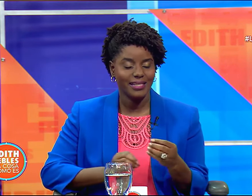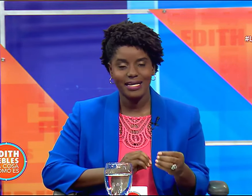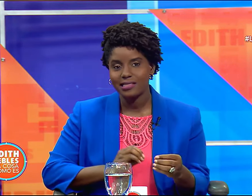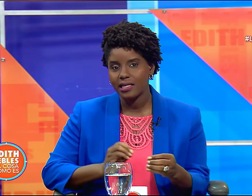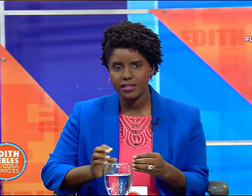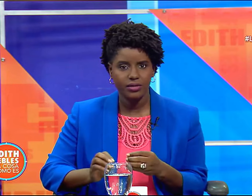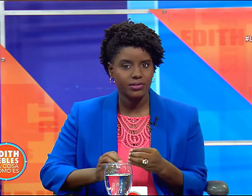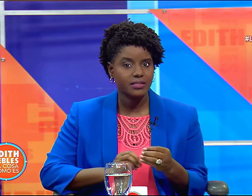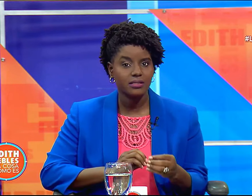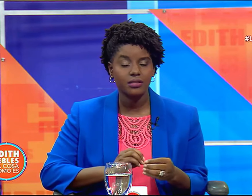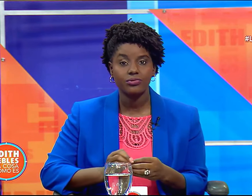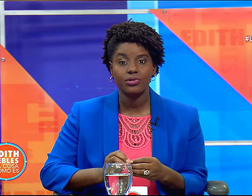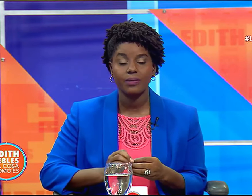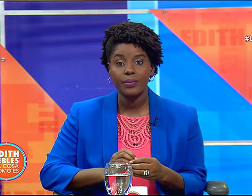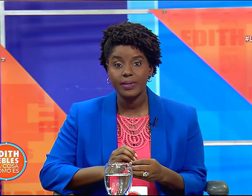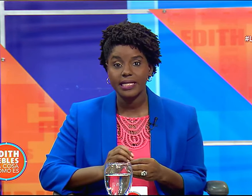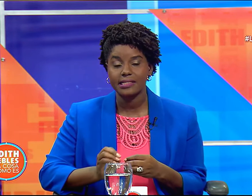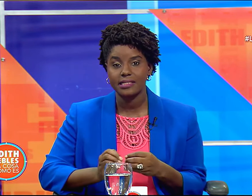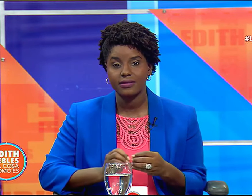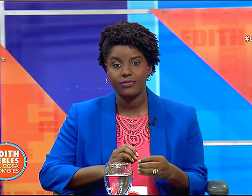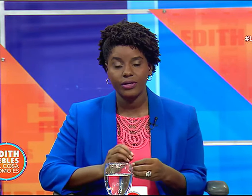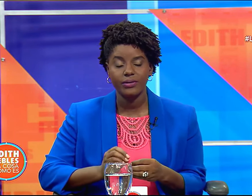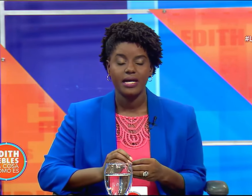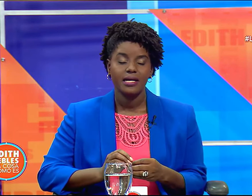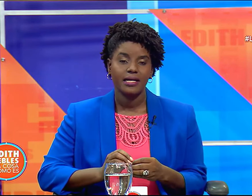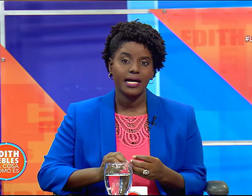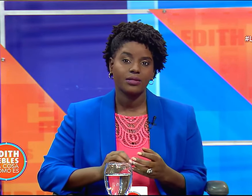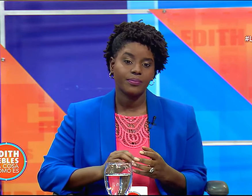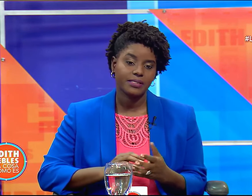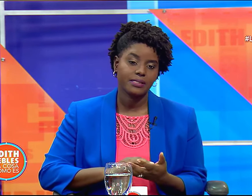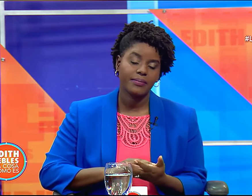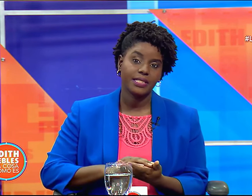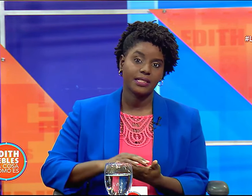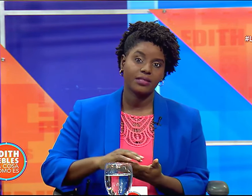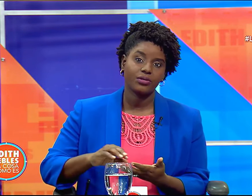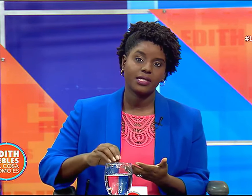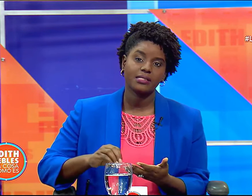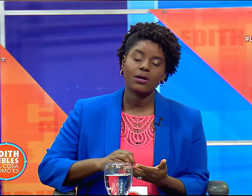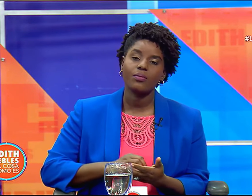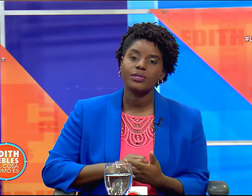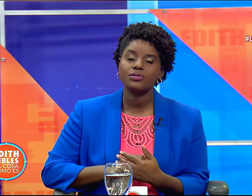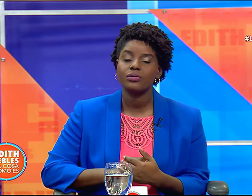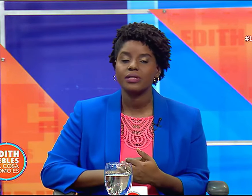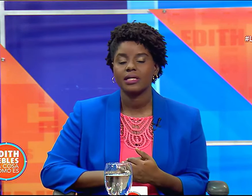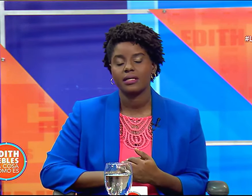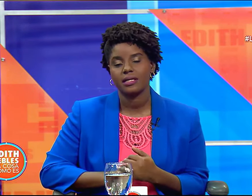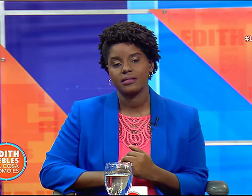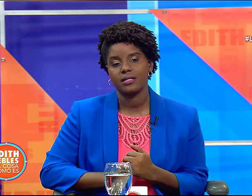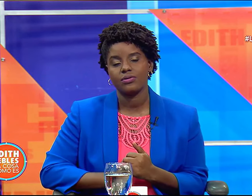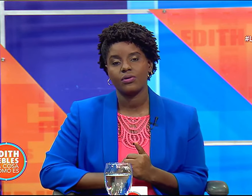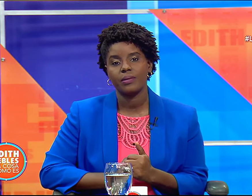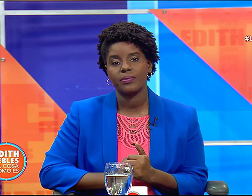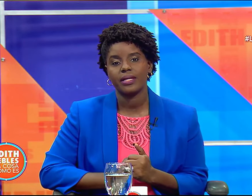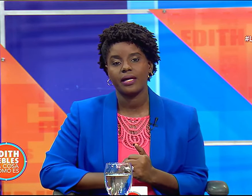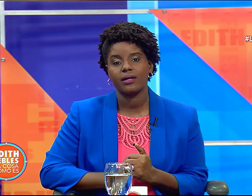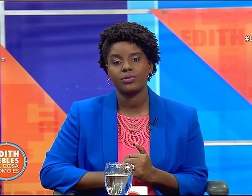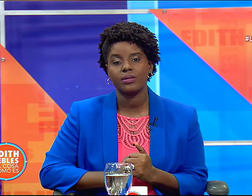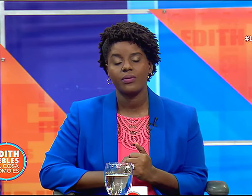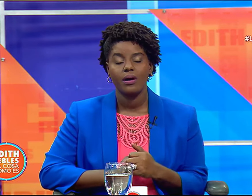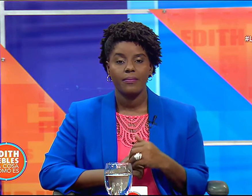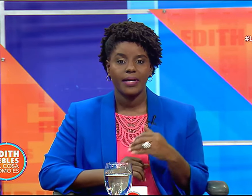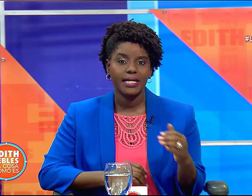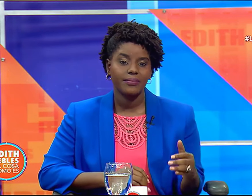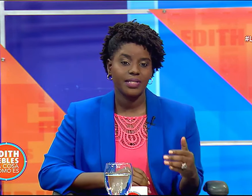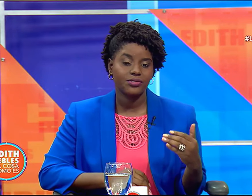y así entre otras instituciones públicas que se fueron creando precisamente dentro de esa comisión que diseñó el Poder